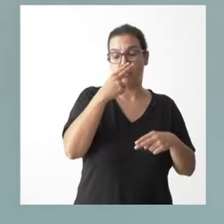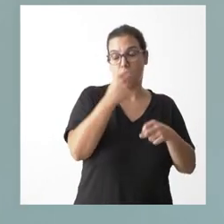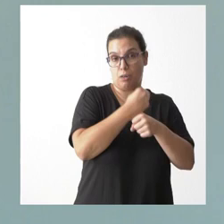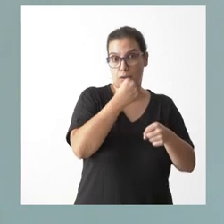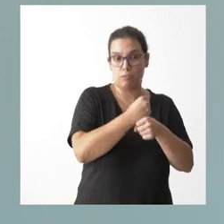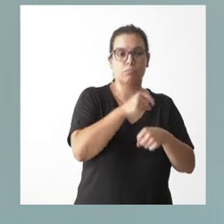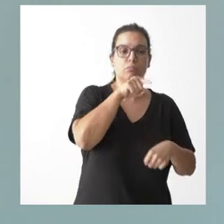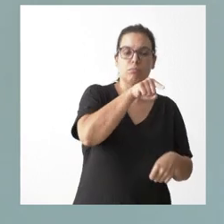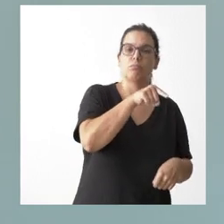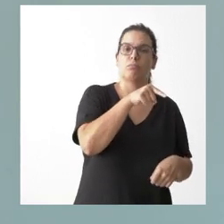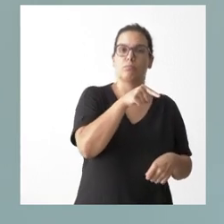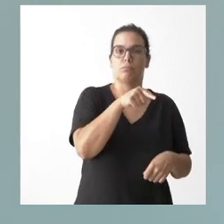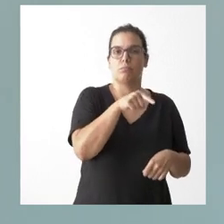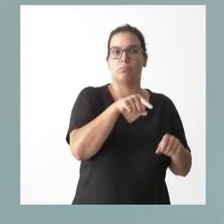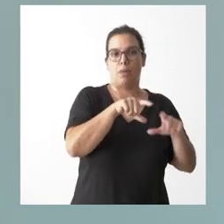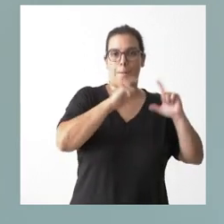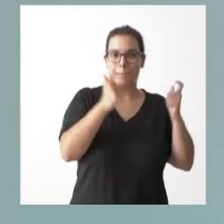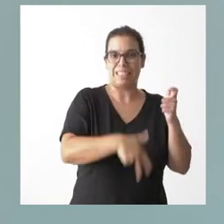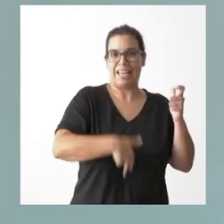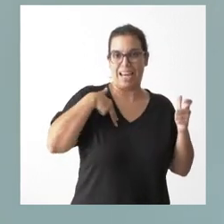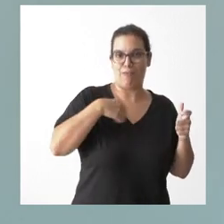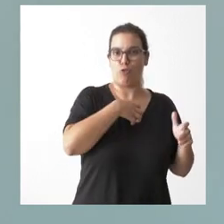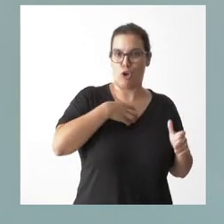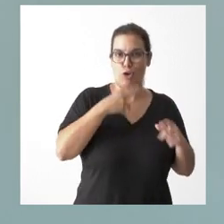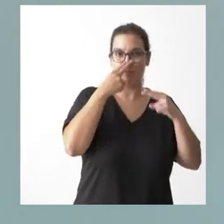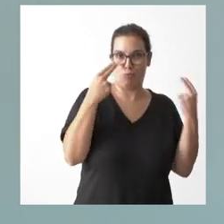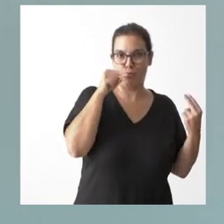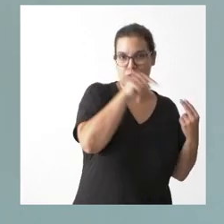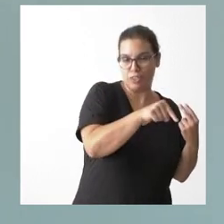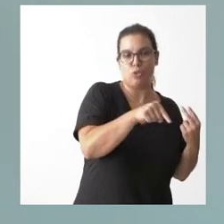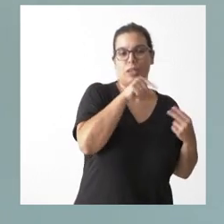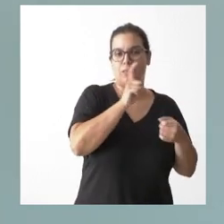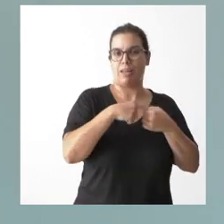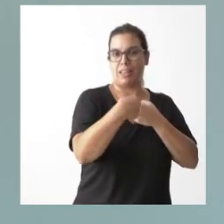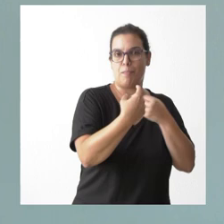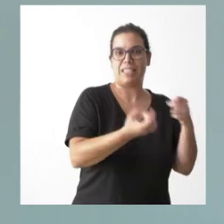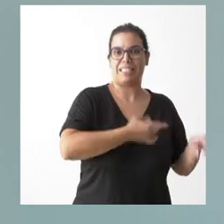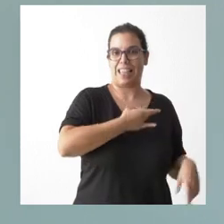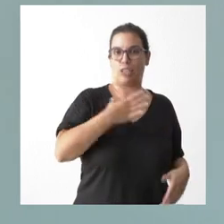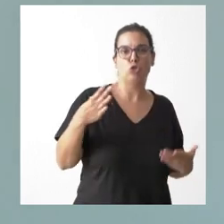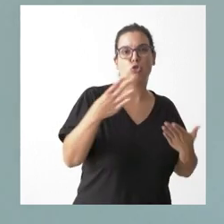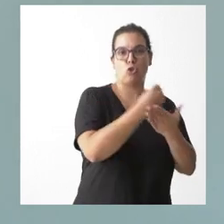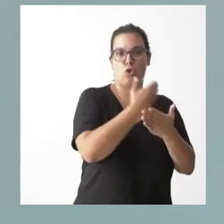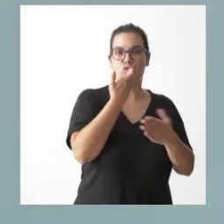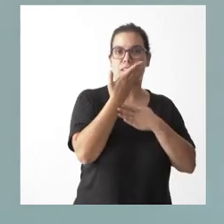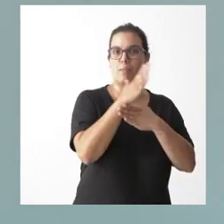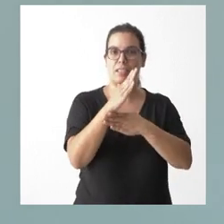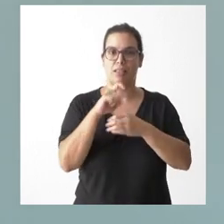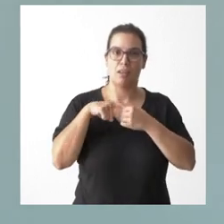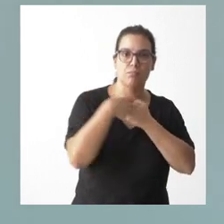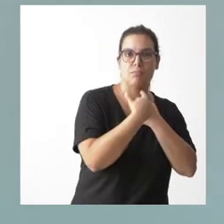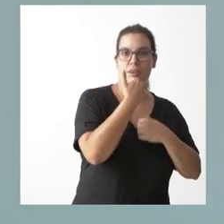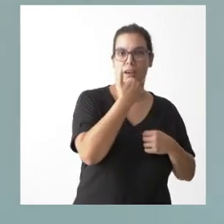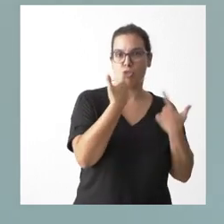en la Mesa General de los Empleados Públicos, donde participan todos los sindicatos que tienen representación en el